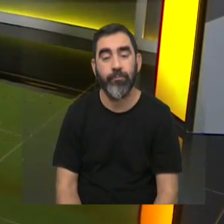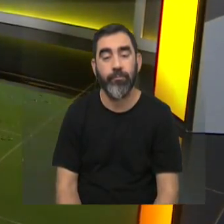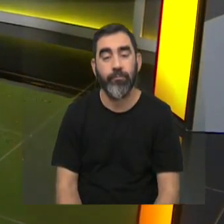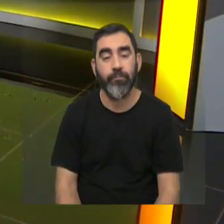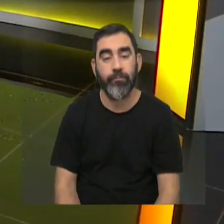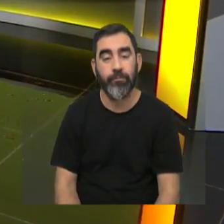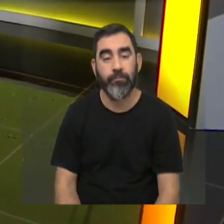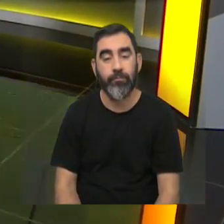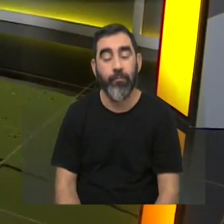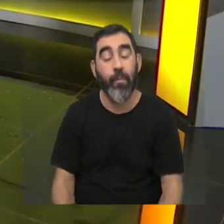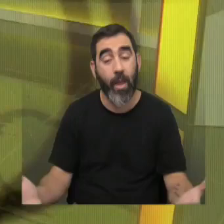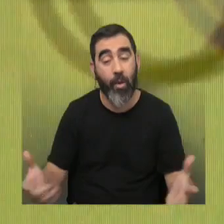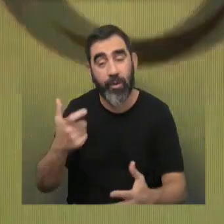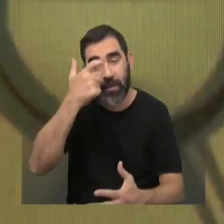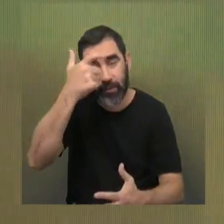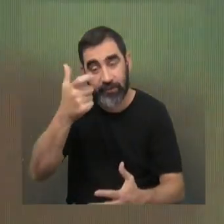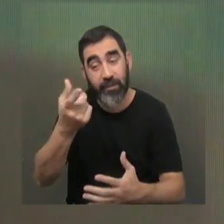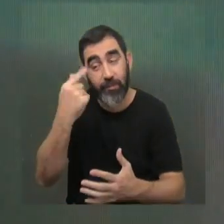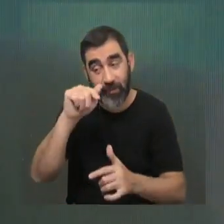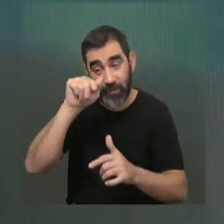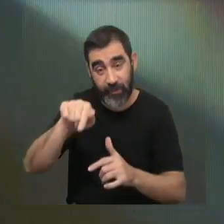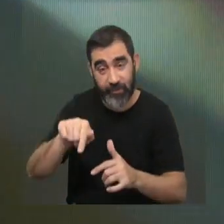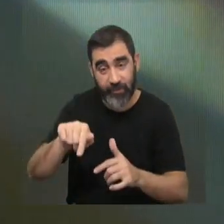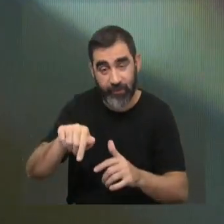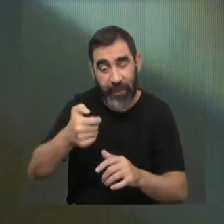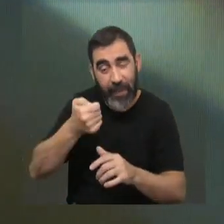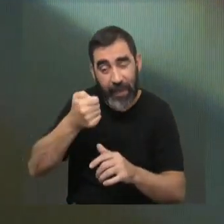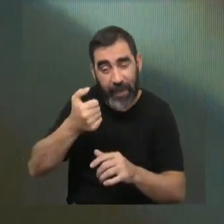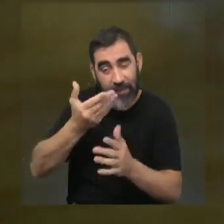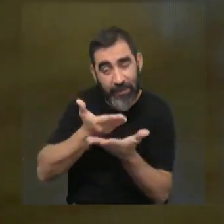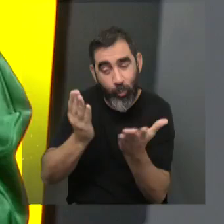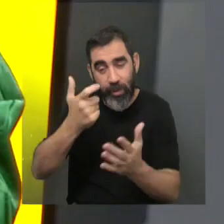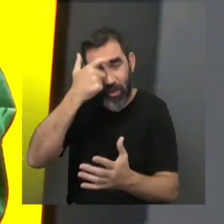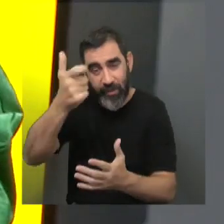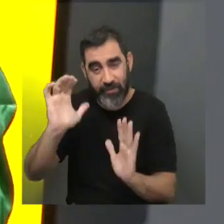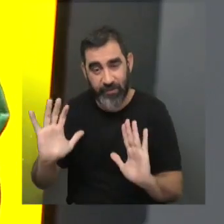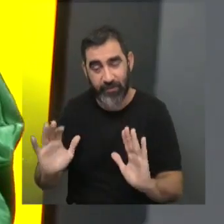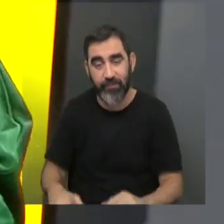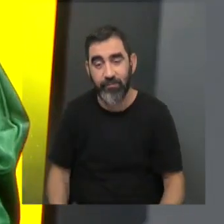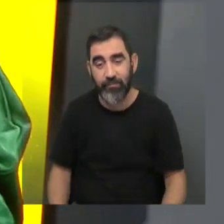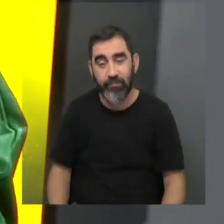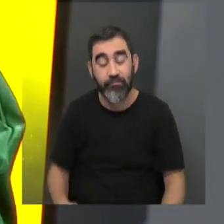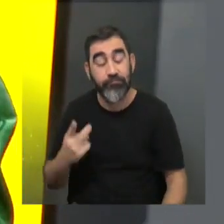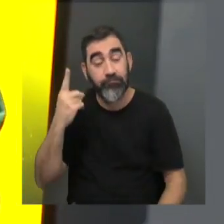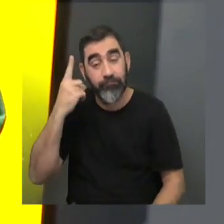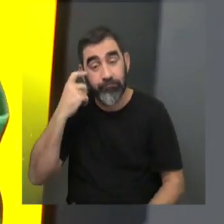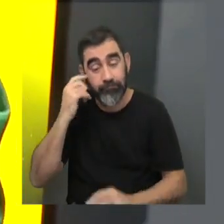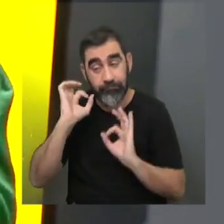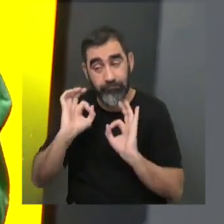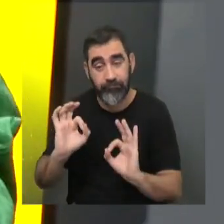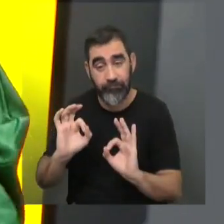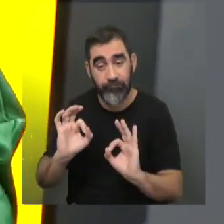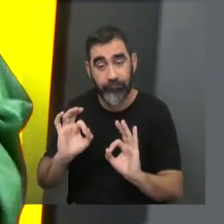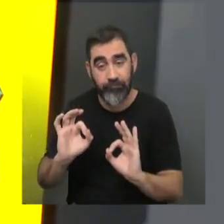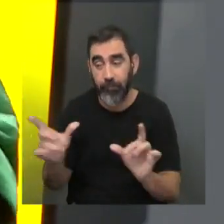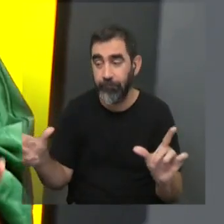Yo sé que ahora viene la parte de ciencia, pero todo esto que vimos era casi una exhibición de ciencia. Totalmente, también. es un gran experimento, Sí, ¿no? sí, Como dice tal Ana, san